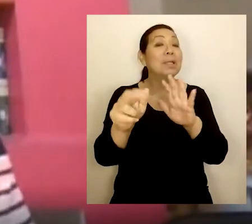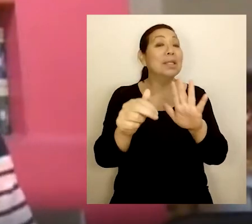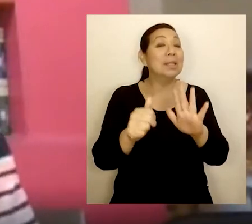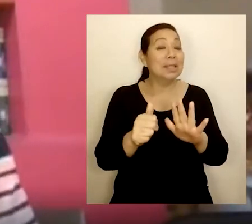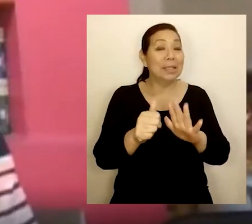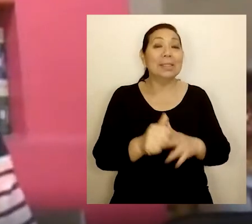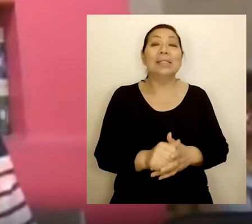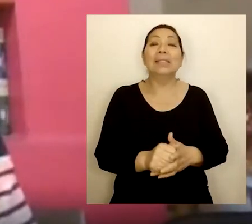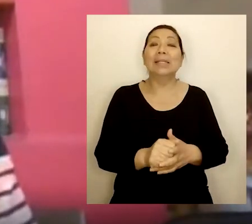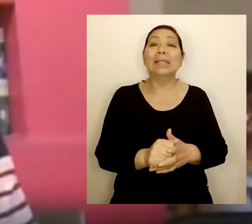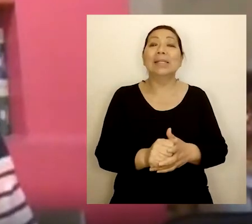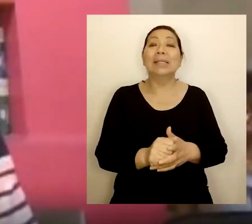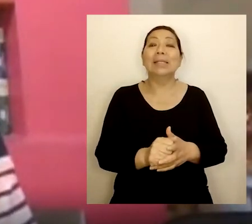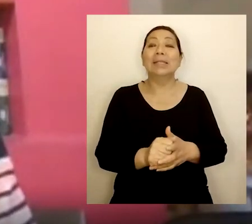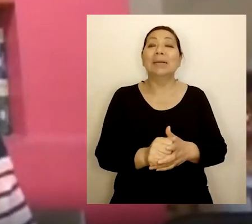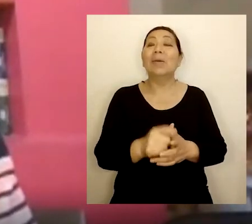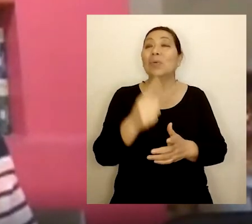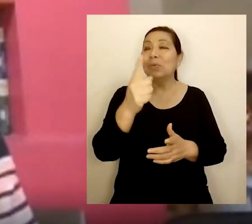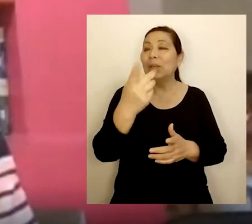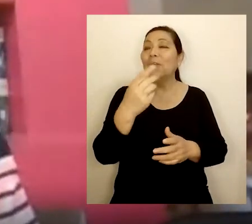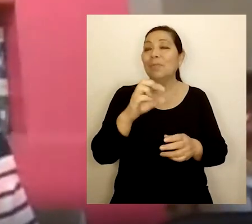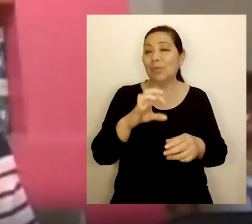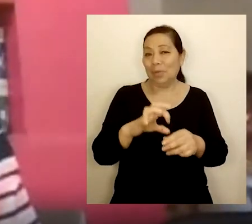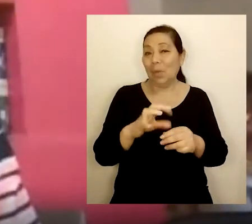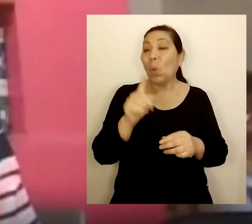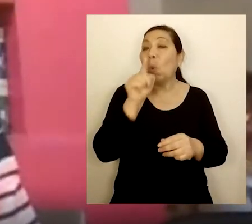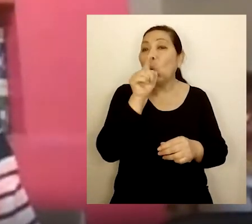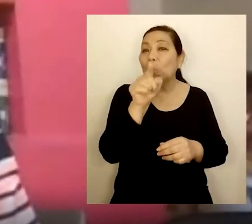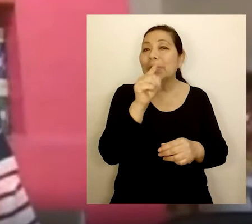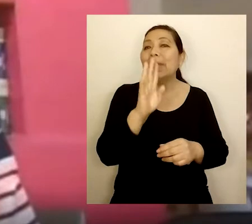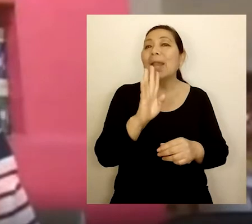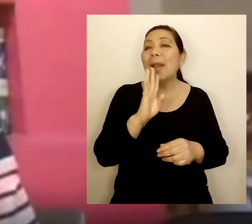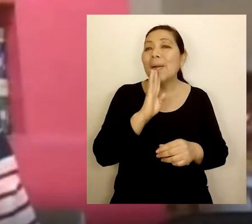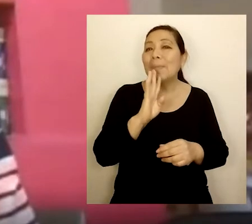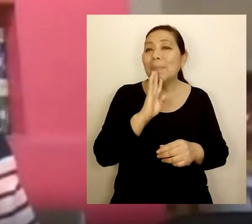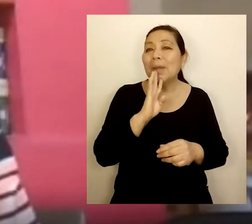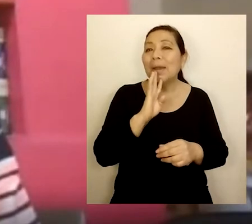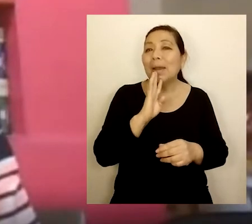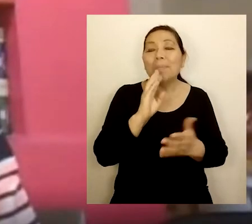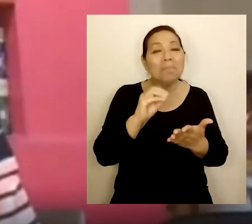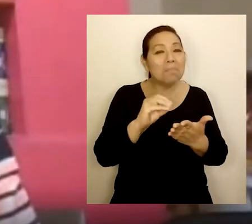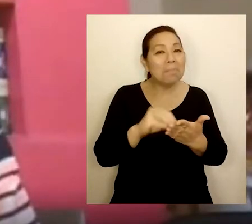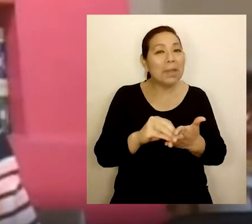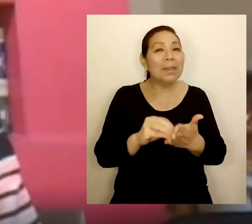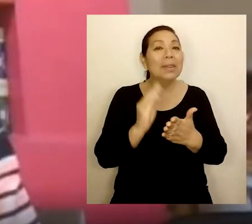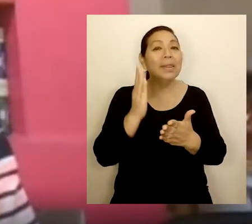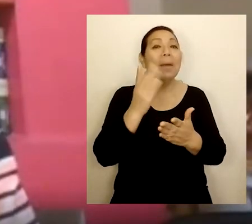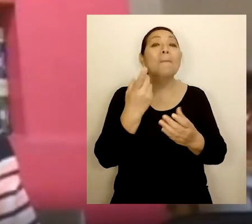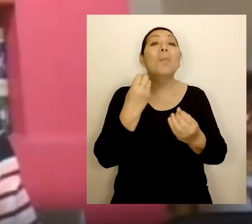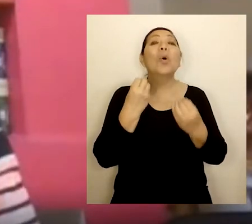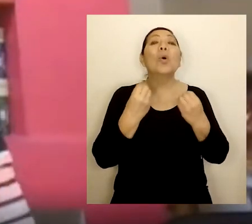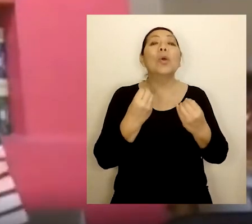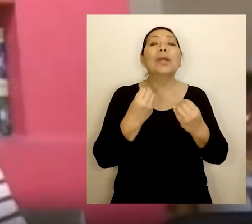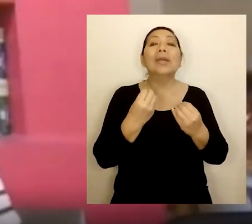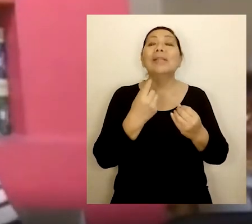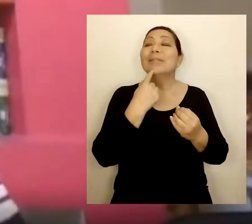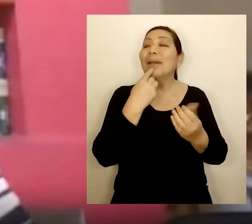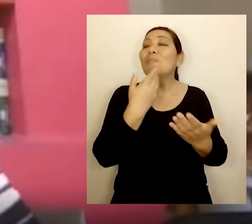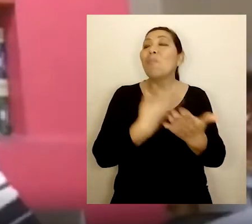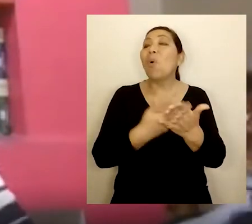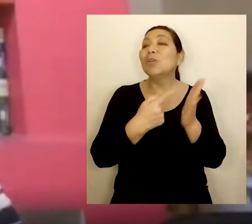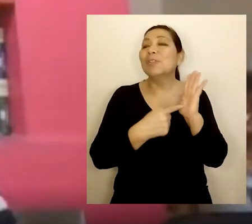2016, doctora Ledesma, usted declaró fundada la demanda porque se